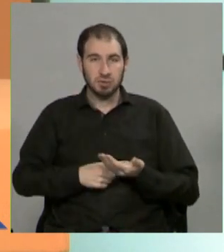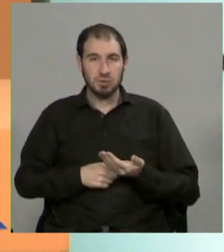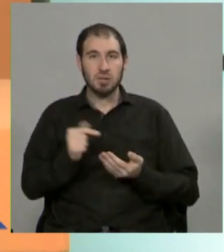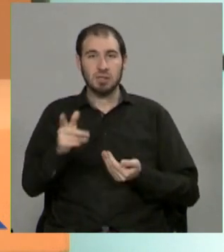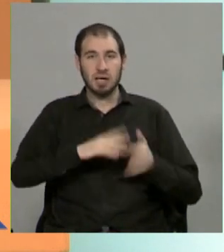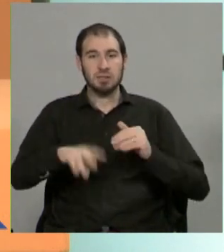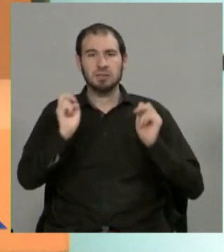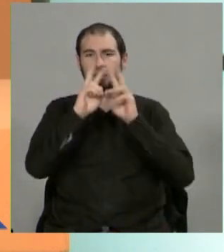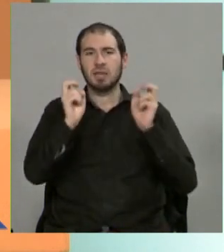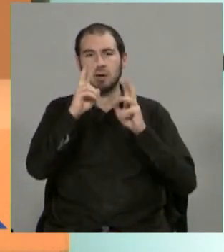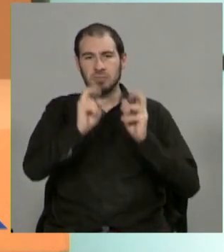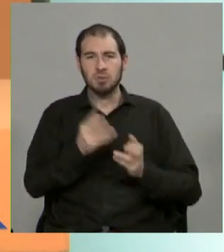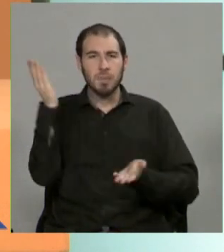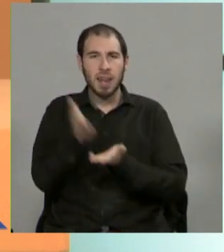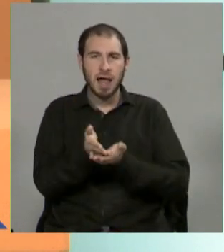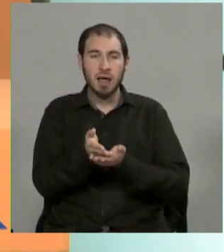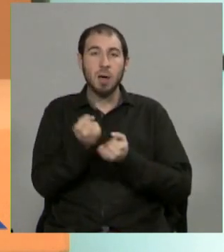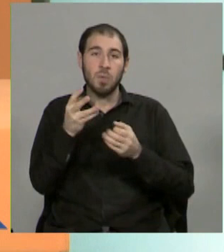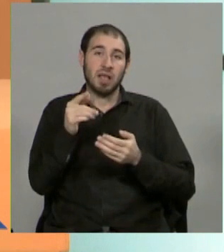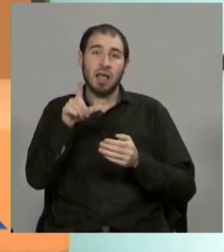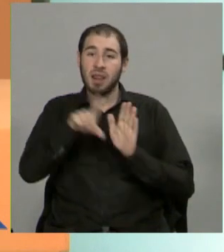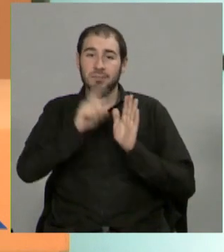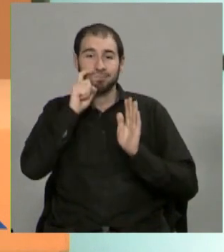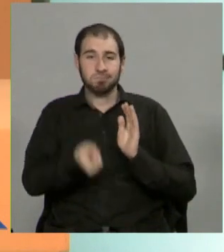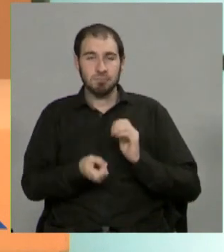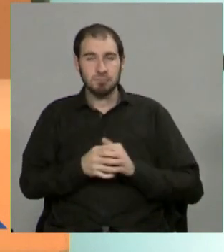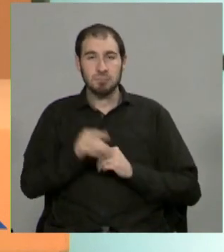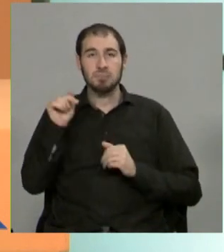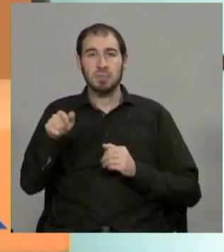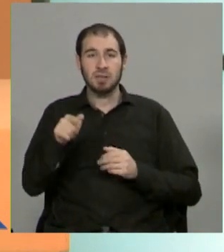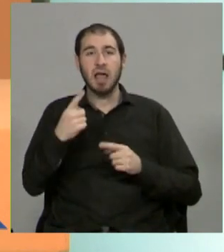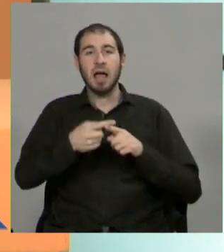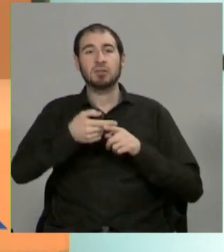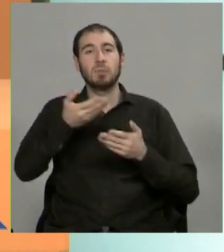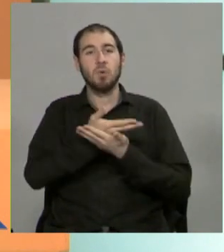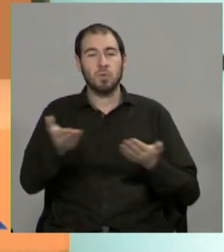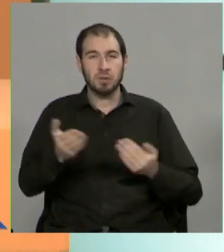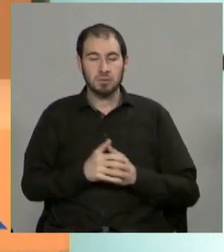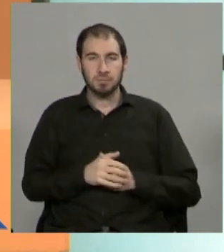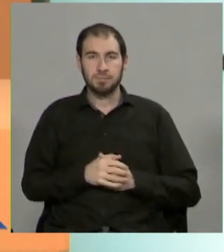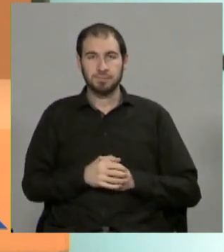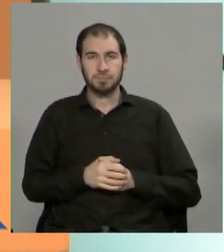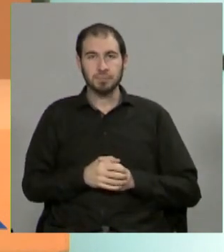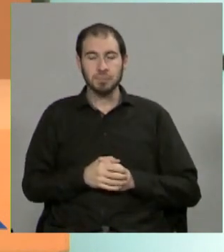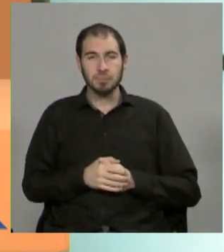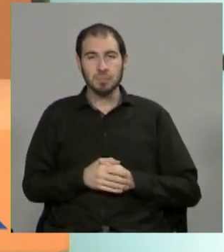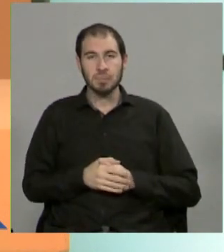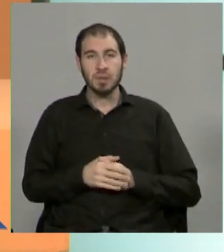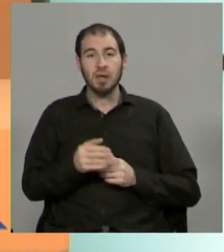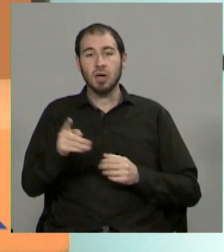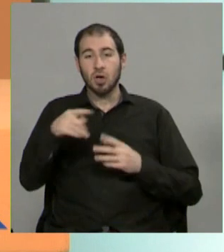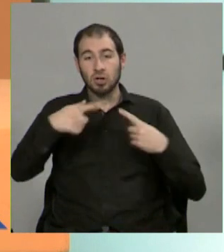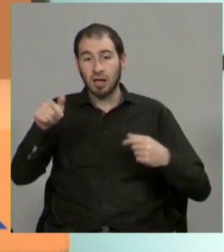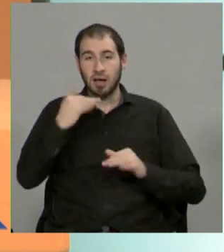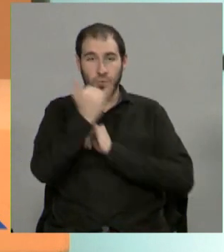hacer una causa penal porque es un delito, ¿no? Lo que ha hecho en un acto público. Y todos estos dichos de